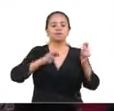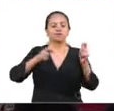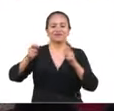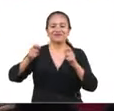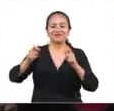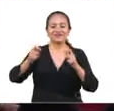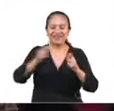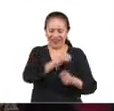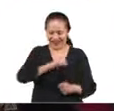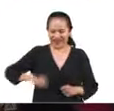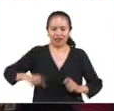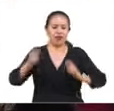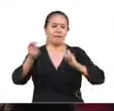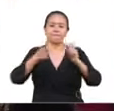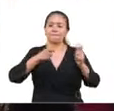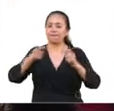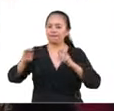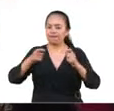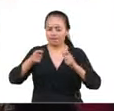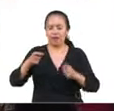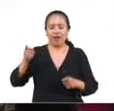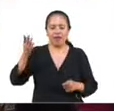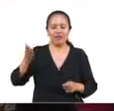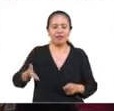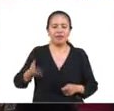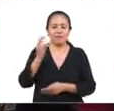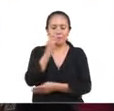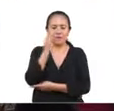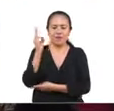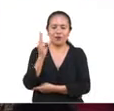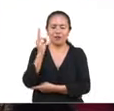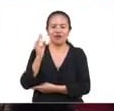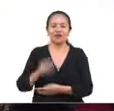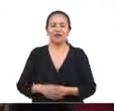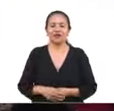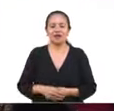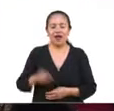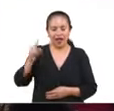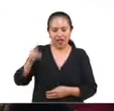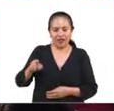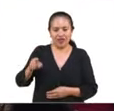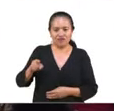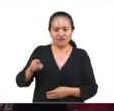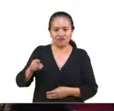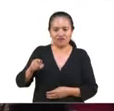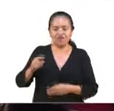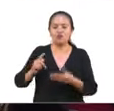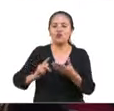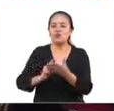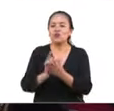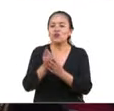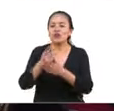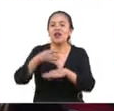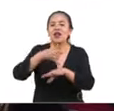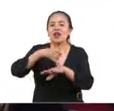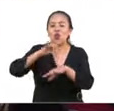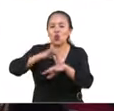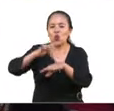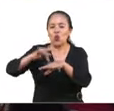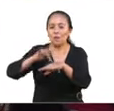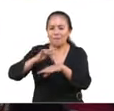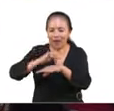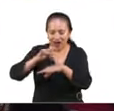de esta bellísima alcaldía de Milpalta. Aquí se cultiva el nopal, aquí